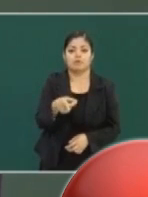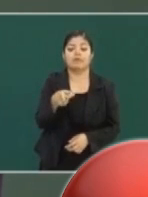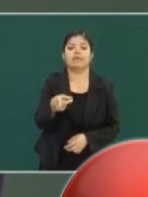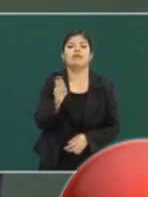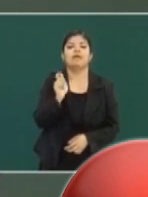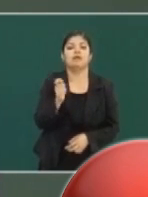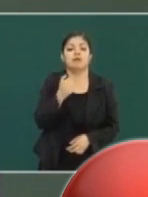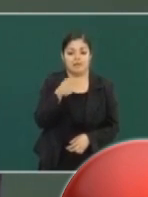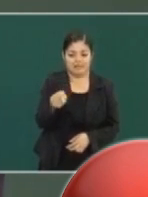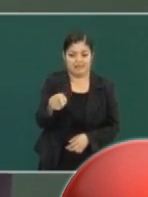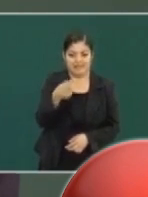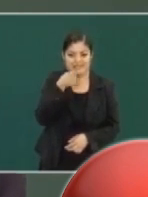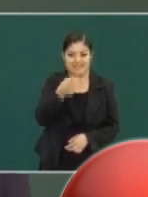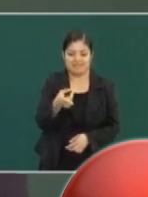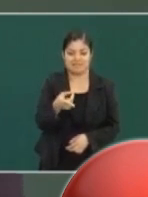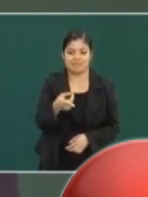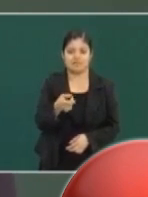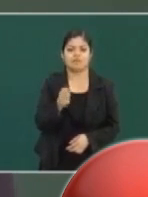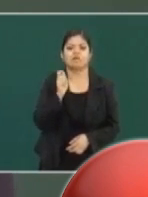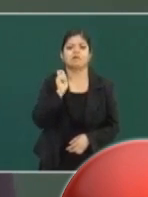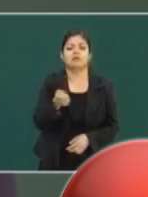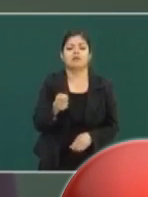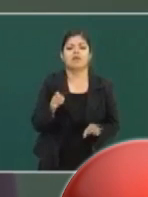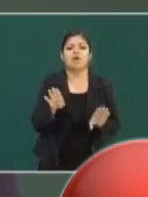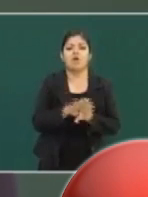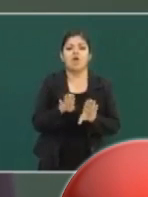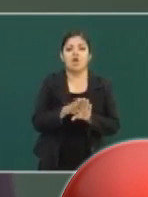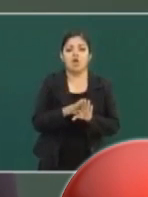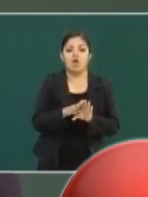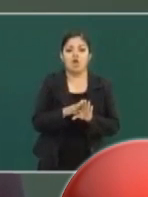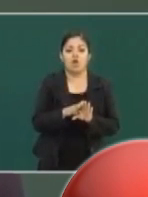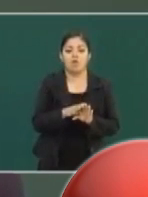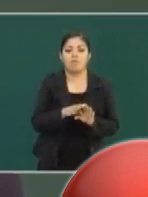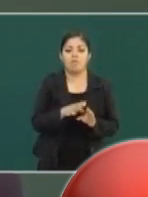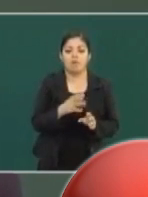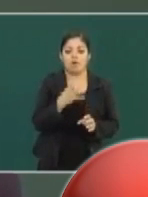mano a quien les quitó el bozal.